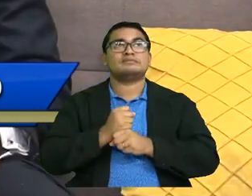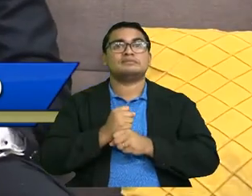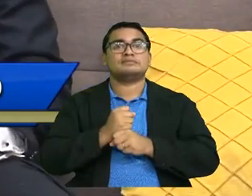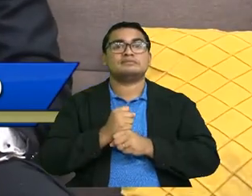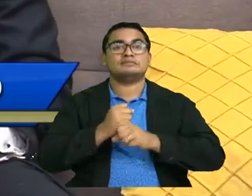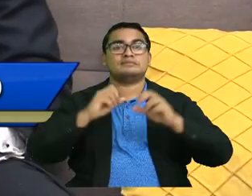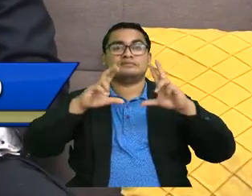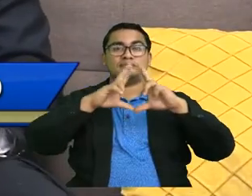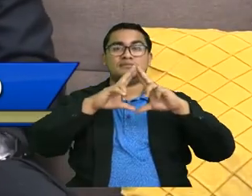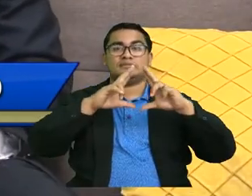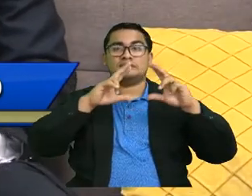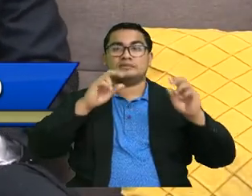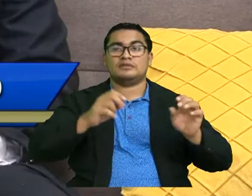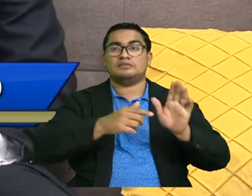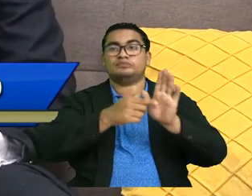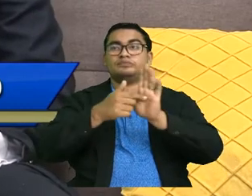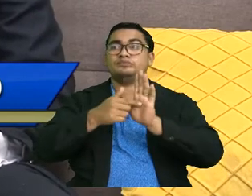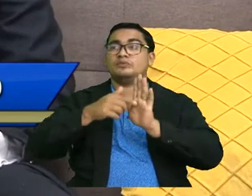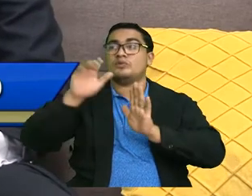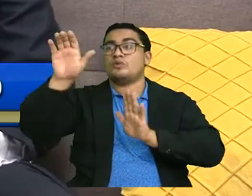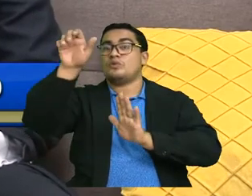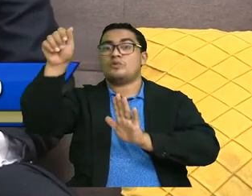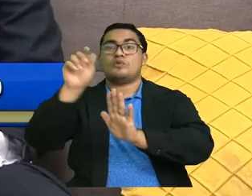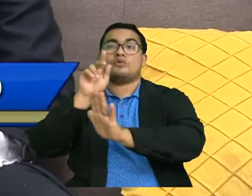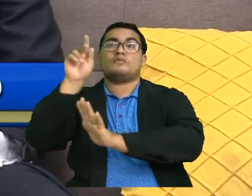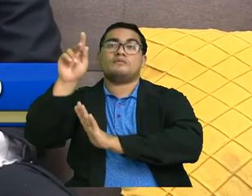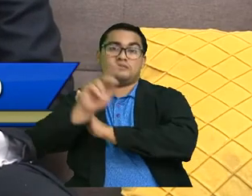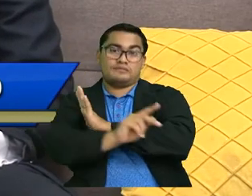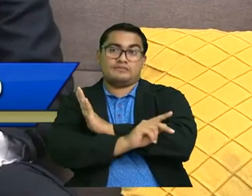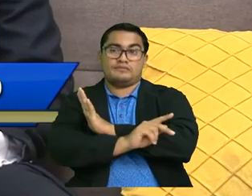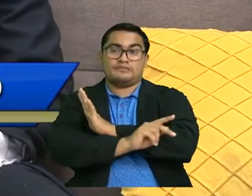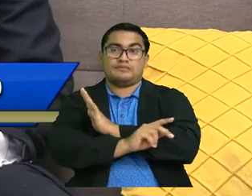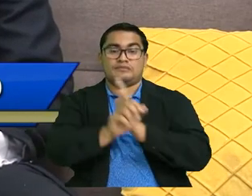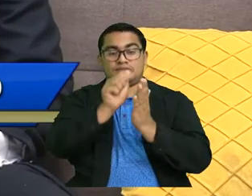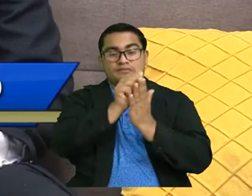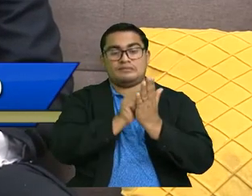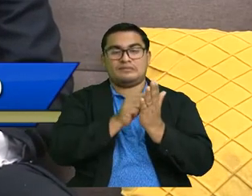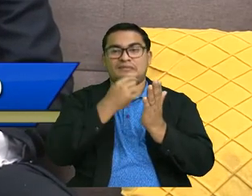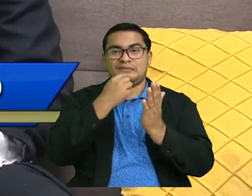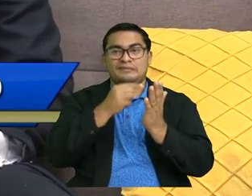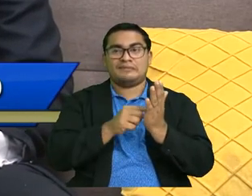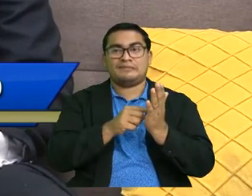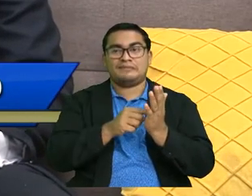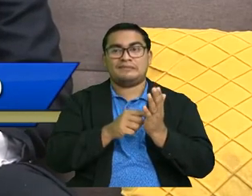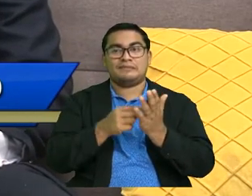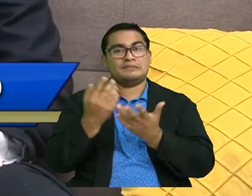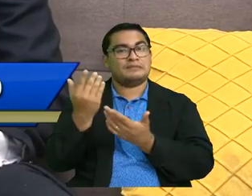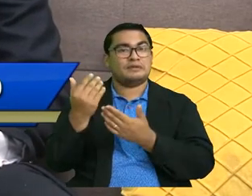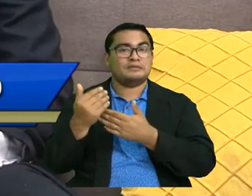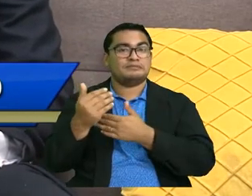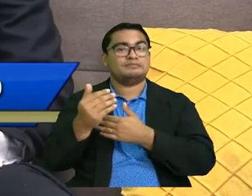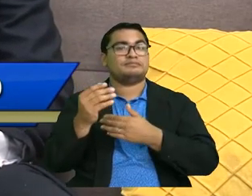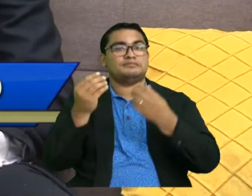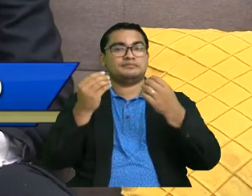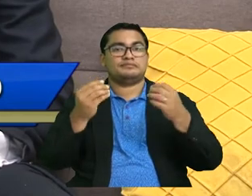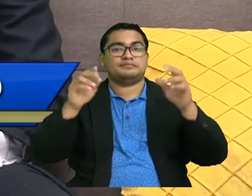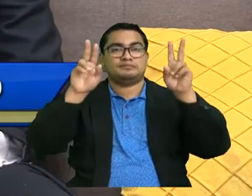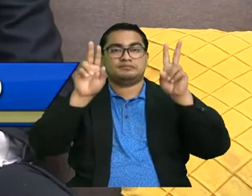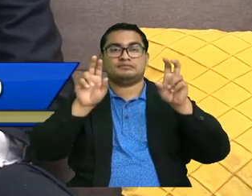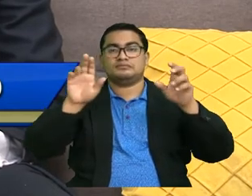Nicaragua. Y por eso es que a nivel de la agenda se tiene previsto varios temas que se